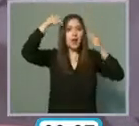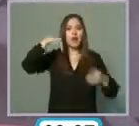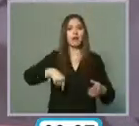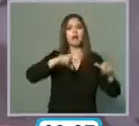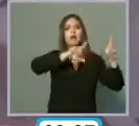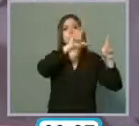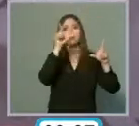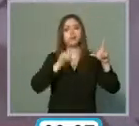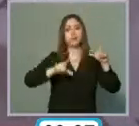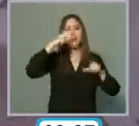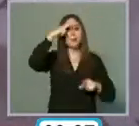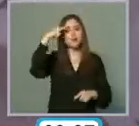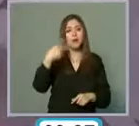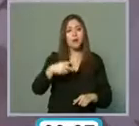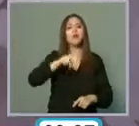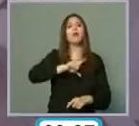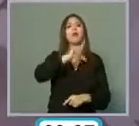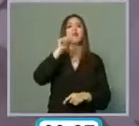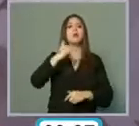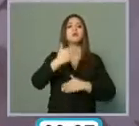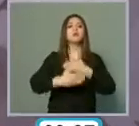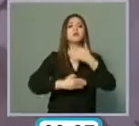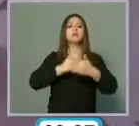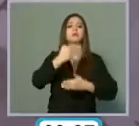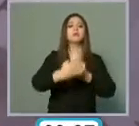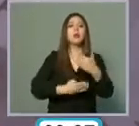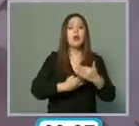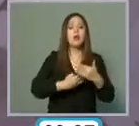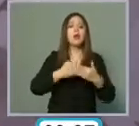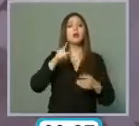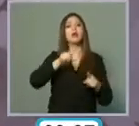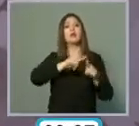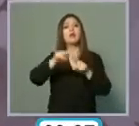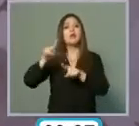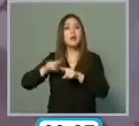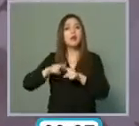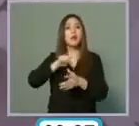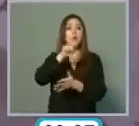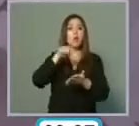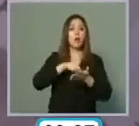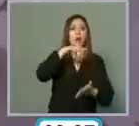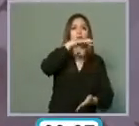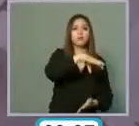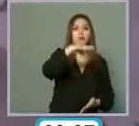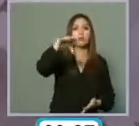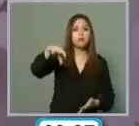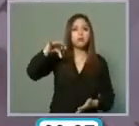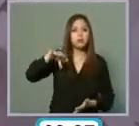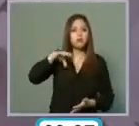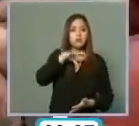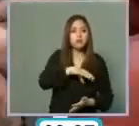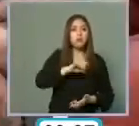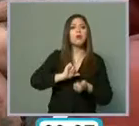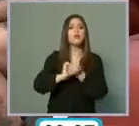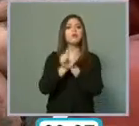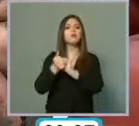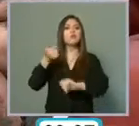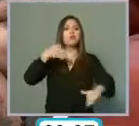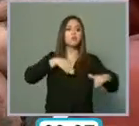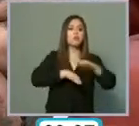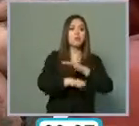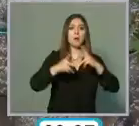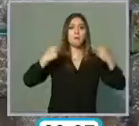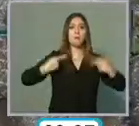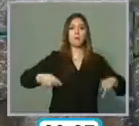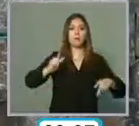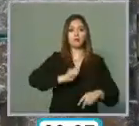y así con el paso del tiempo hemos tenido en diferentes delegaciones y cada vez procurando una mayor excelencia en la formación.